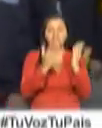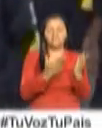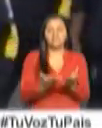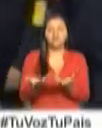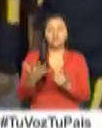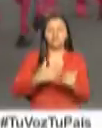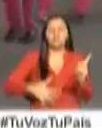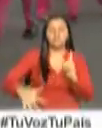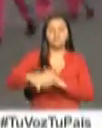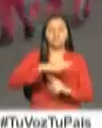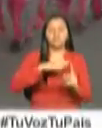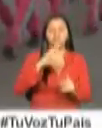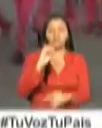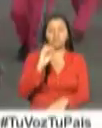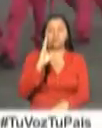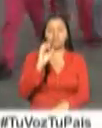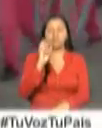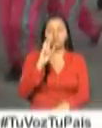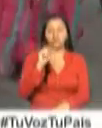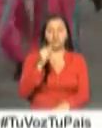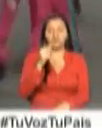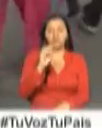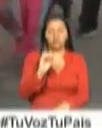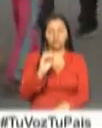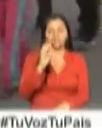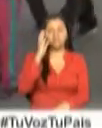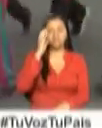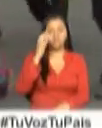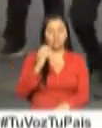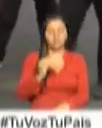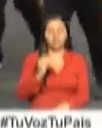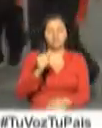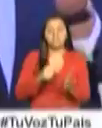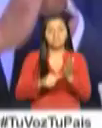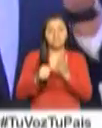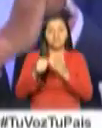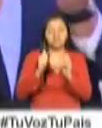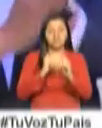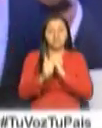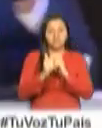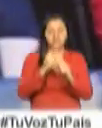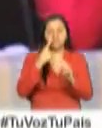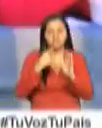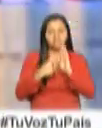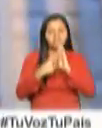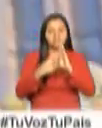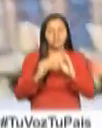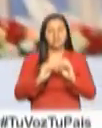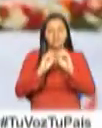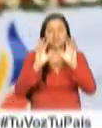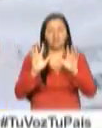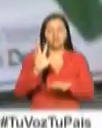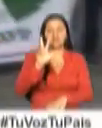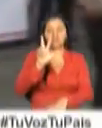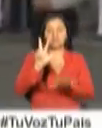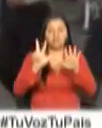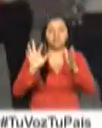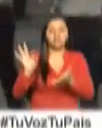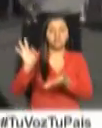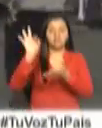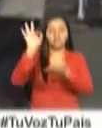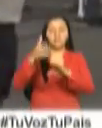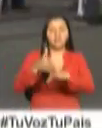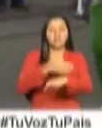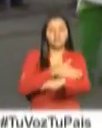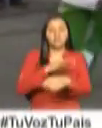la Plaza Otorongo, en Cuenca. En el acto, el ministro del Deporte, Javier Enderica, se refirió a los 38 atletas que representaron al